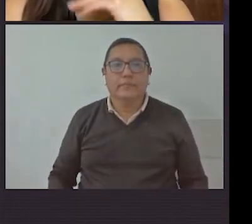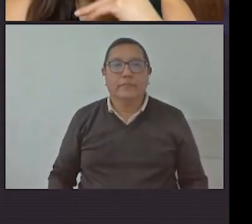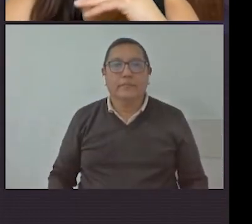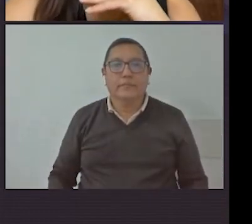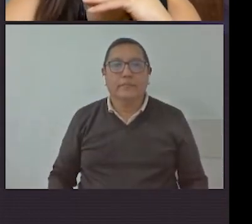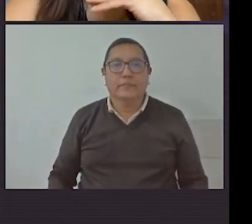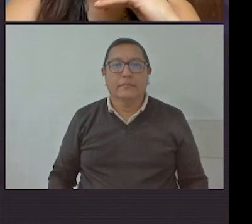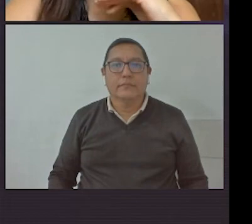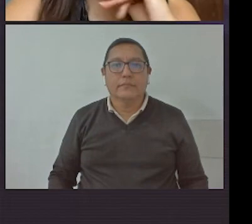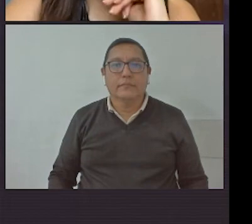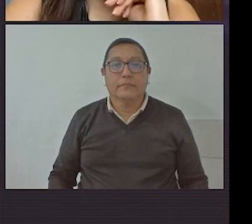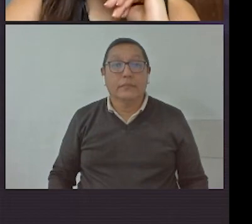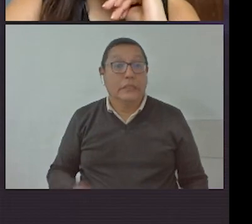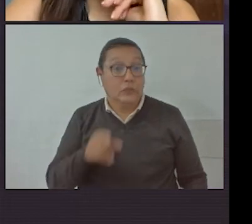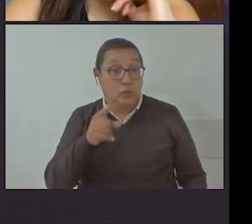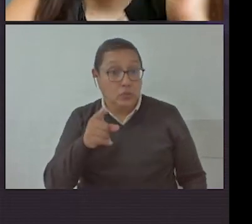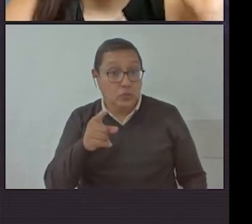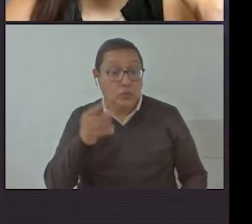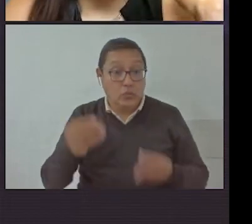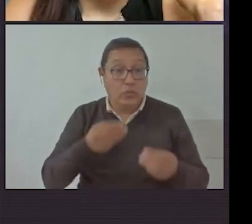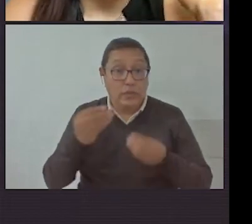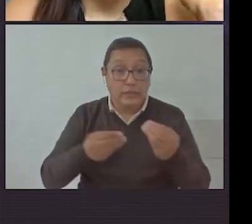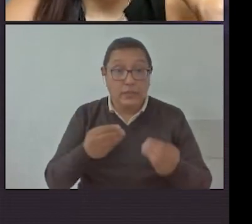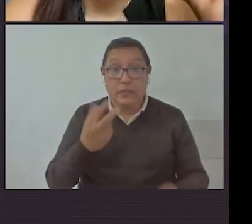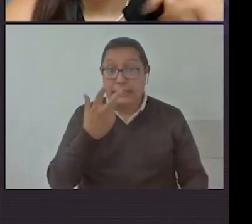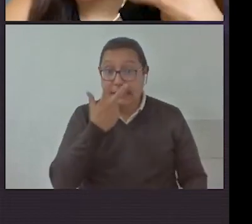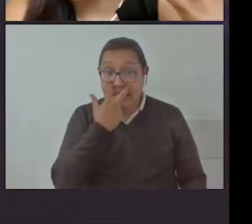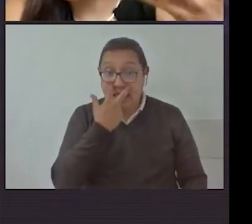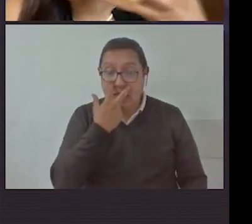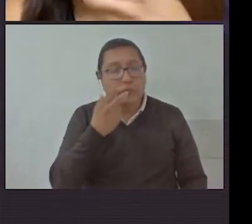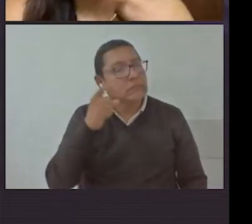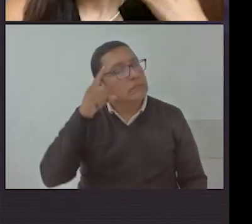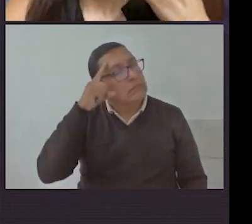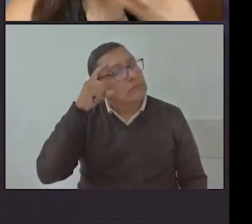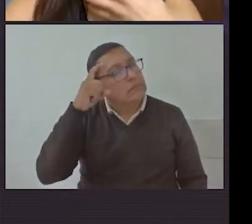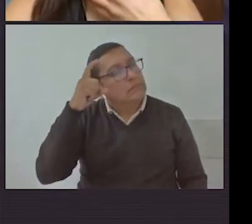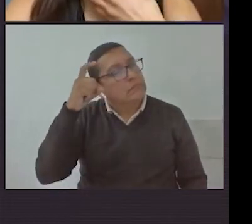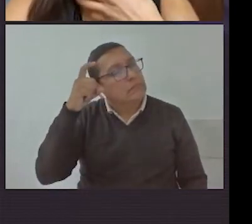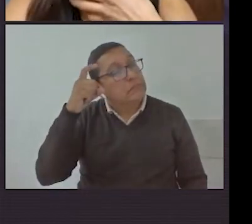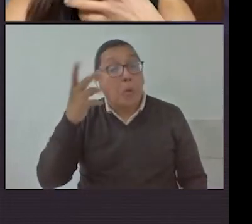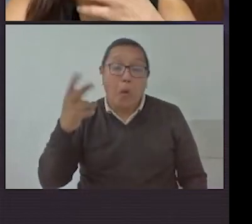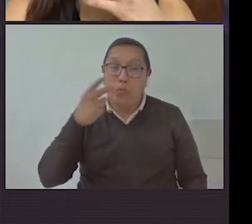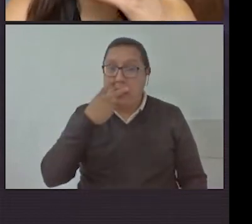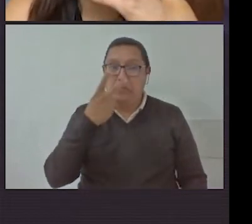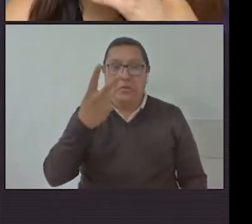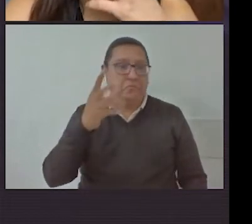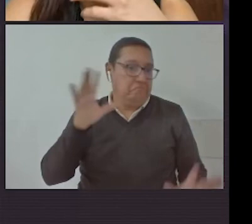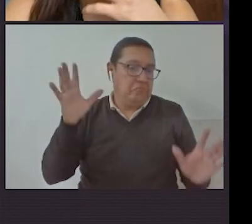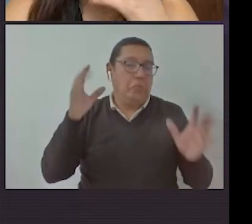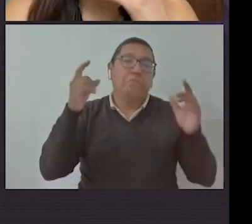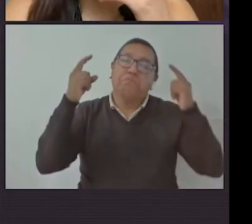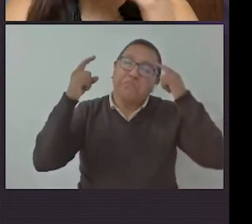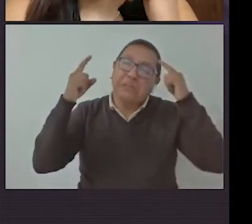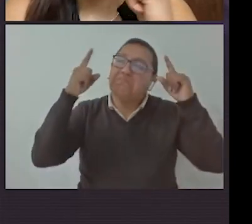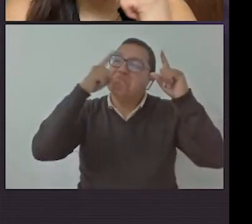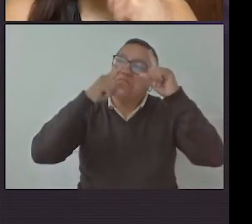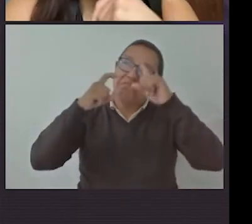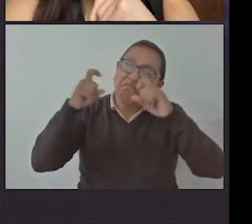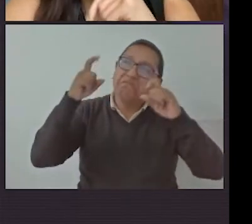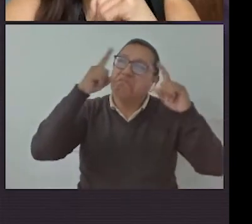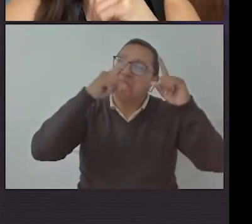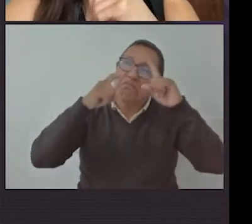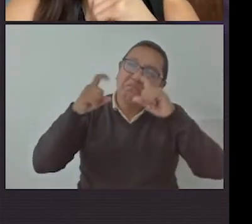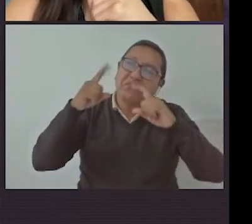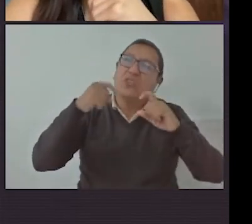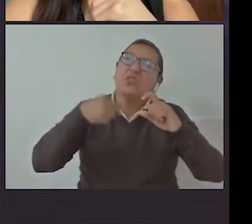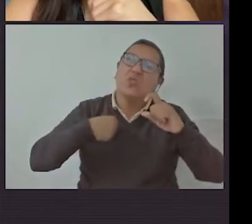Si esto lo puedes hacer con los ojos cerrados, está excelente, pero si no, simplemente pensándolo, ¿cómo lo quiero